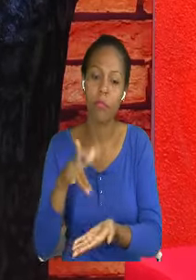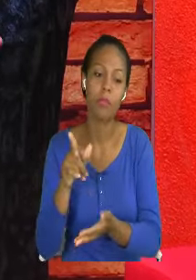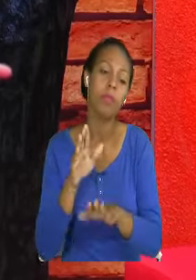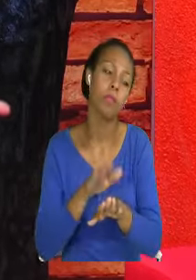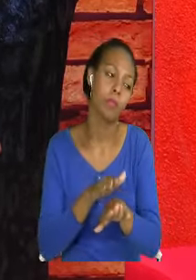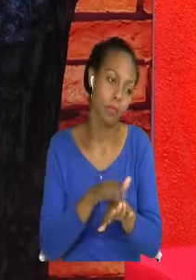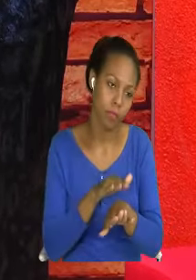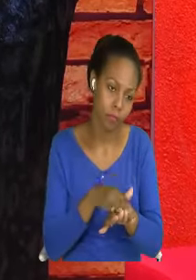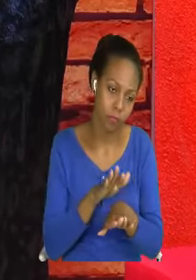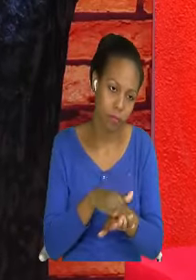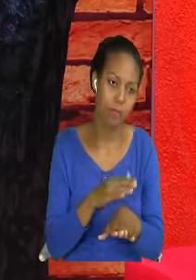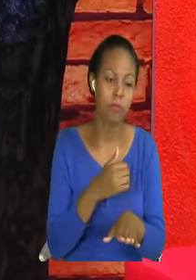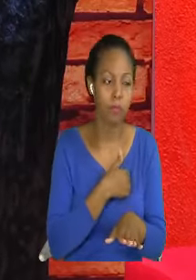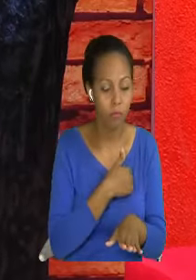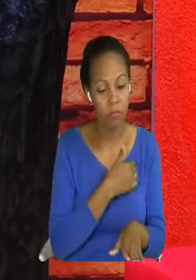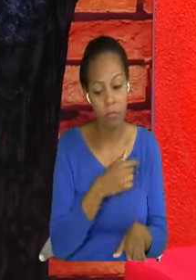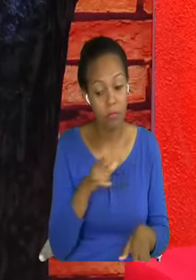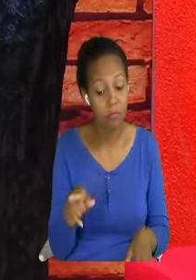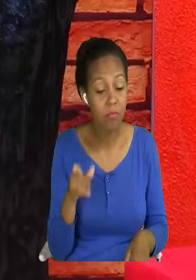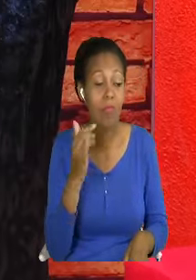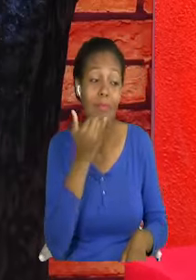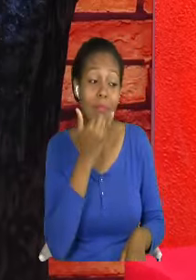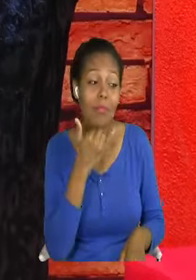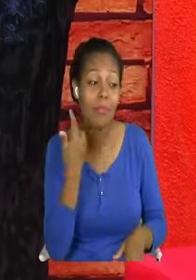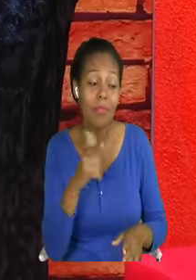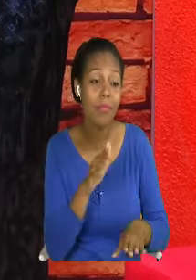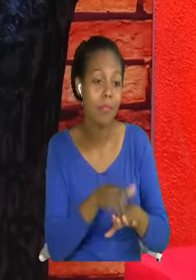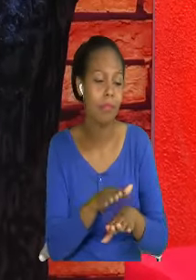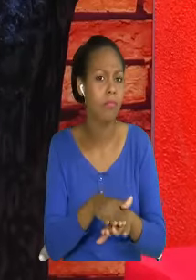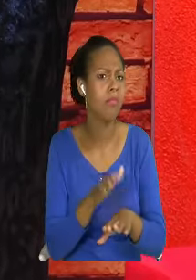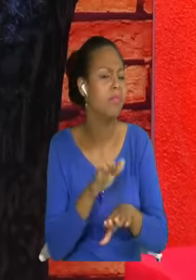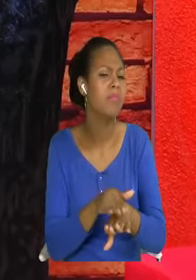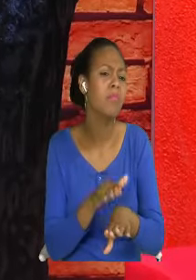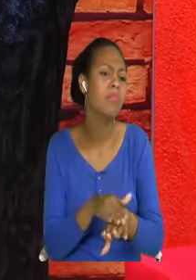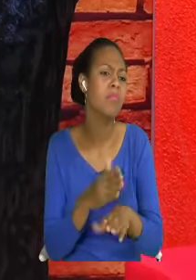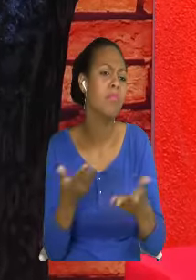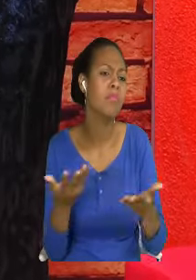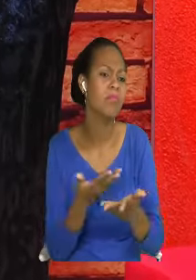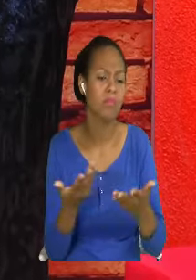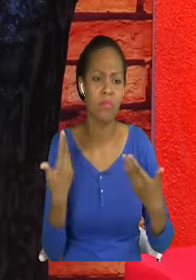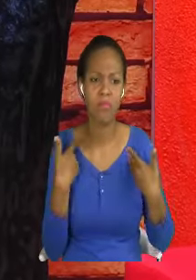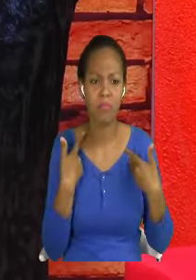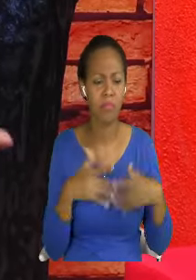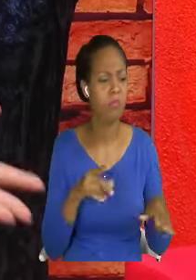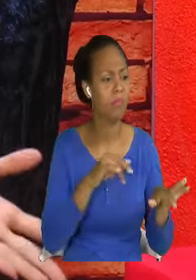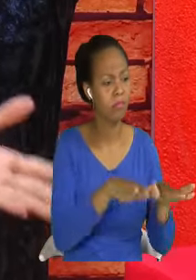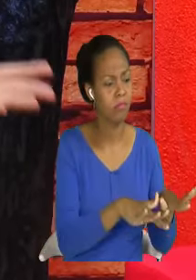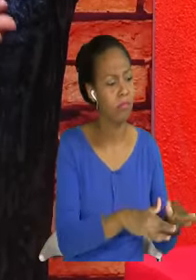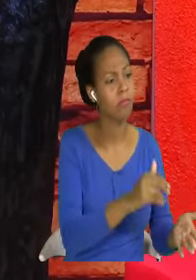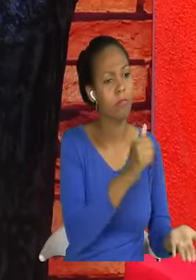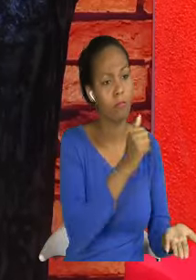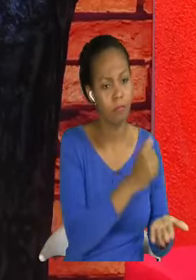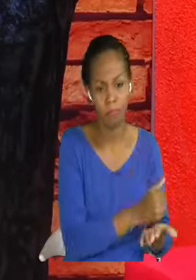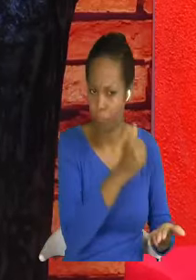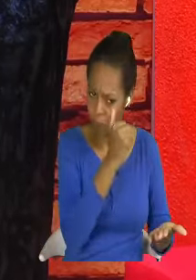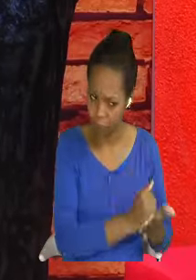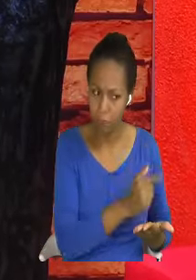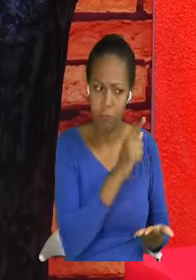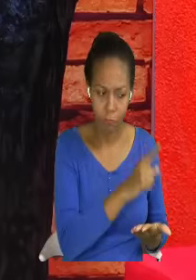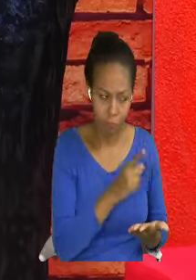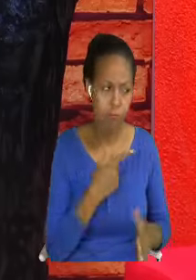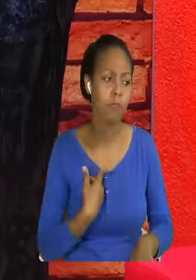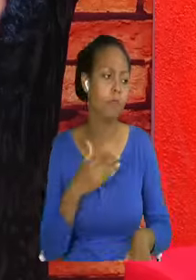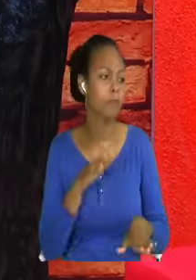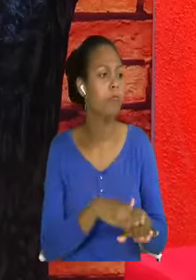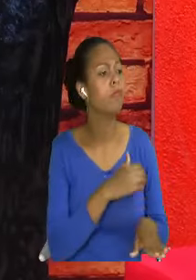manifestar cuál es el error que se cometió. Esta solicitud se puede realizar en cualquier notaría, la misma notaría se encarga de allegarla a la notaría